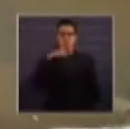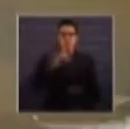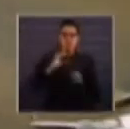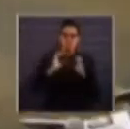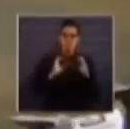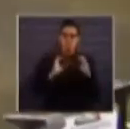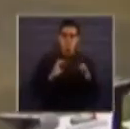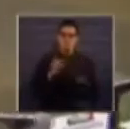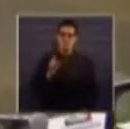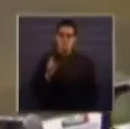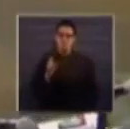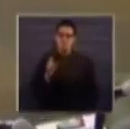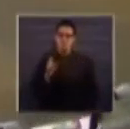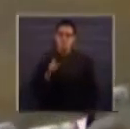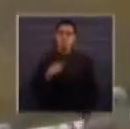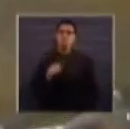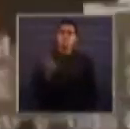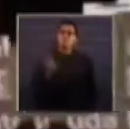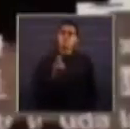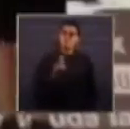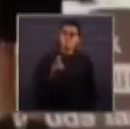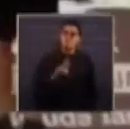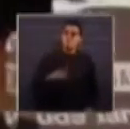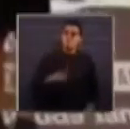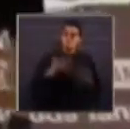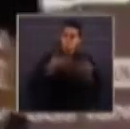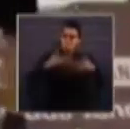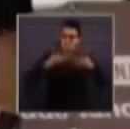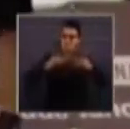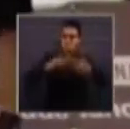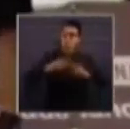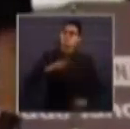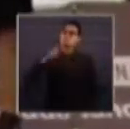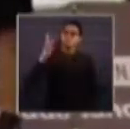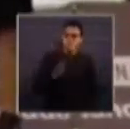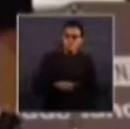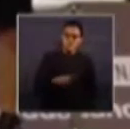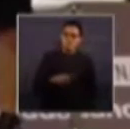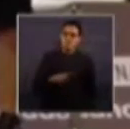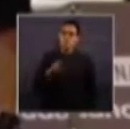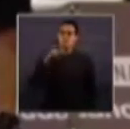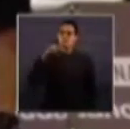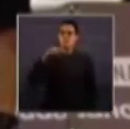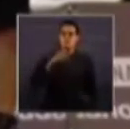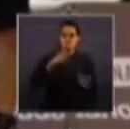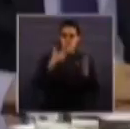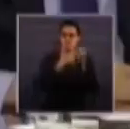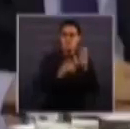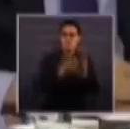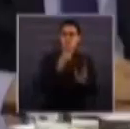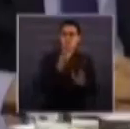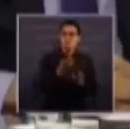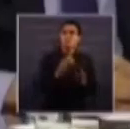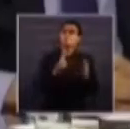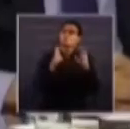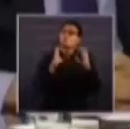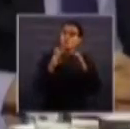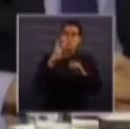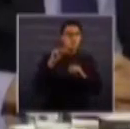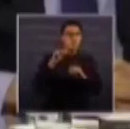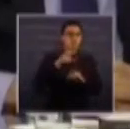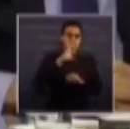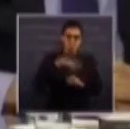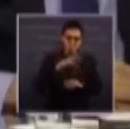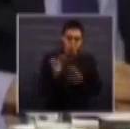agua. Necesitamos que la industria en verdad aplique lo que la norma esté establecida. Necesitamos que